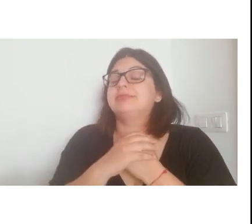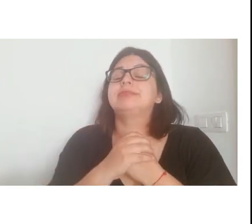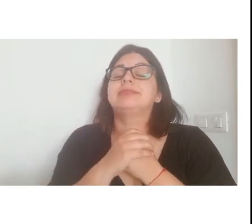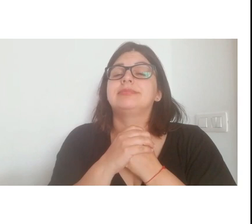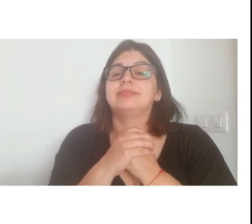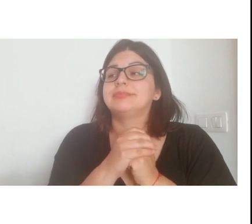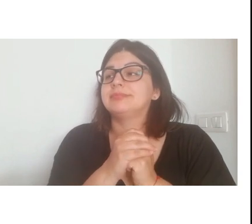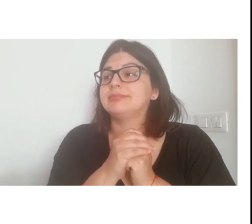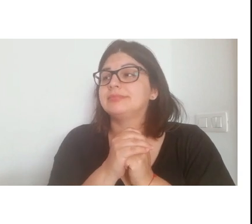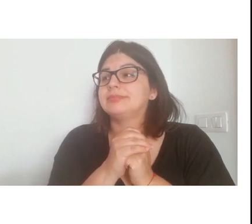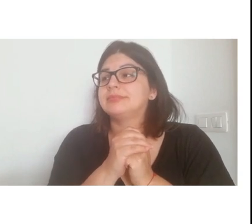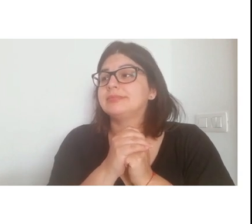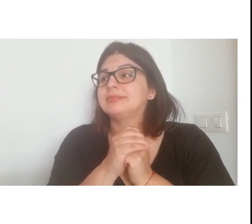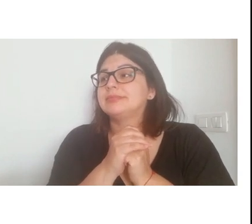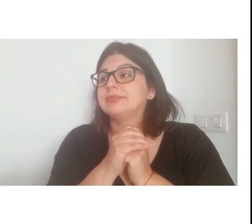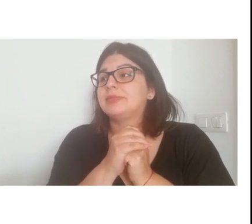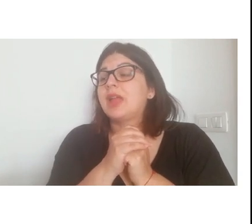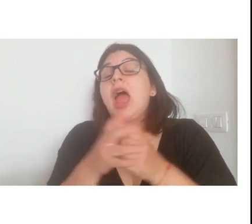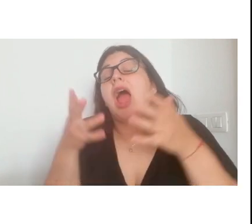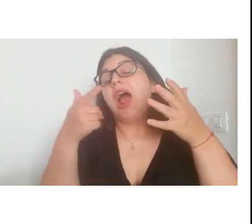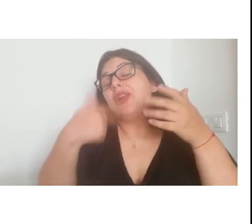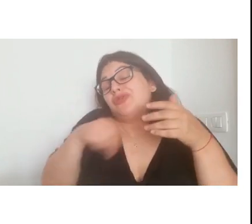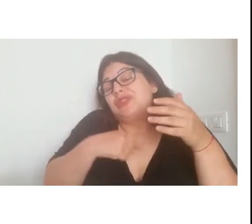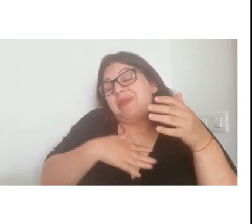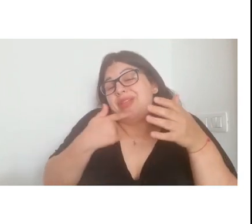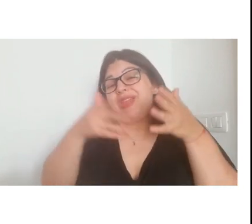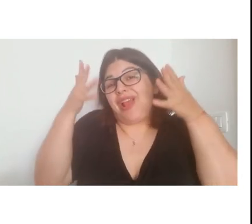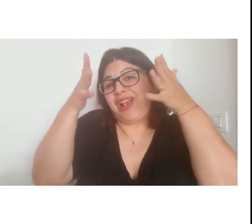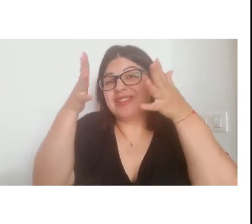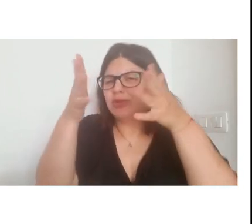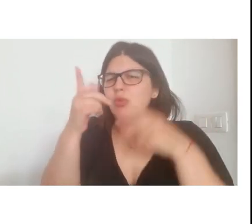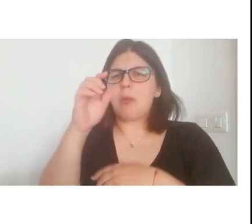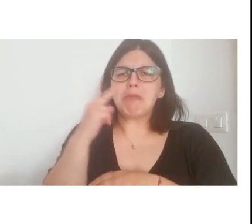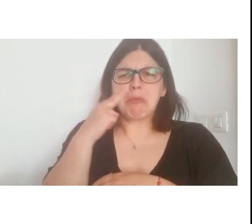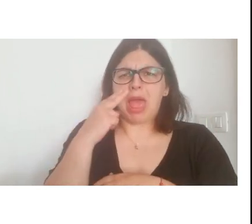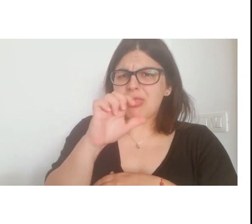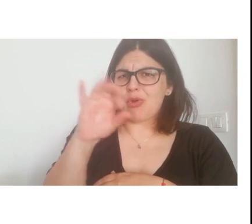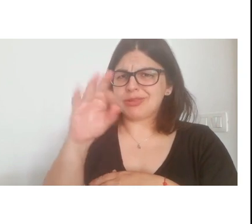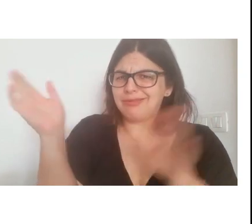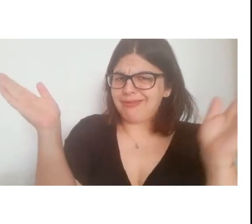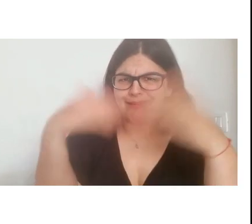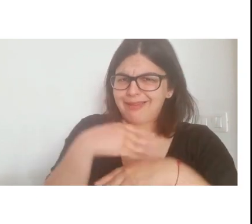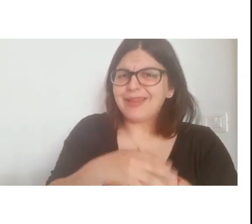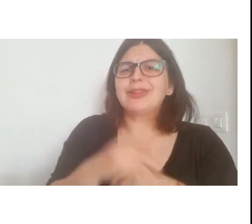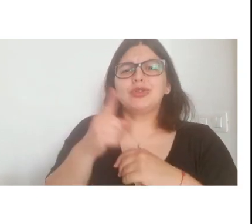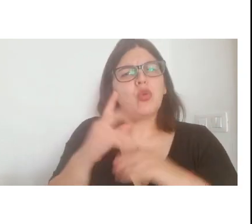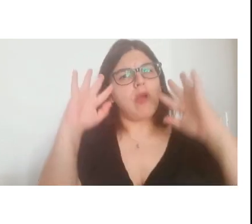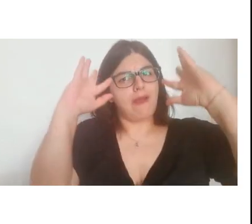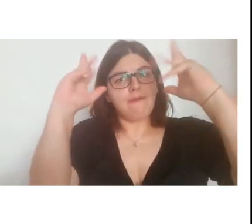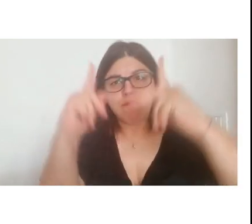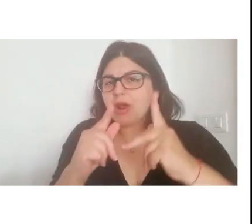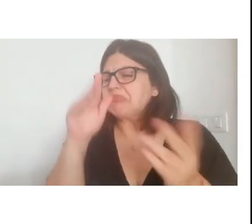consellería. Algúns consellos es non lle teñas medo a ESO, sempre que poñas un mínimo de interés e de esforzo